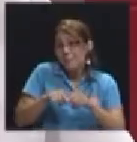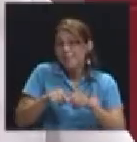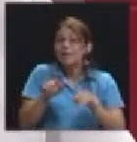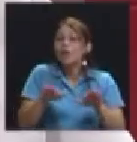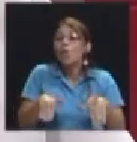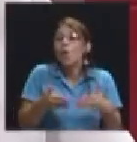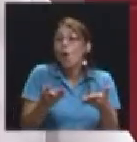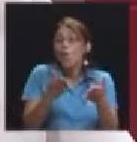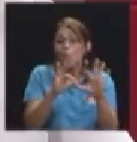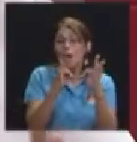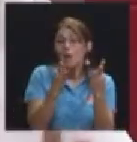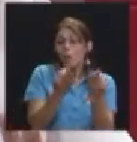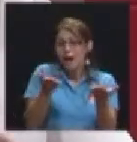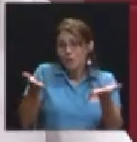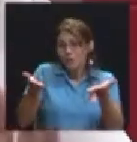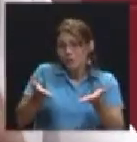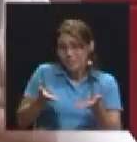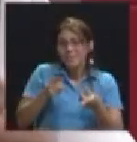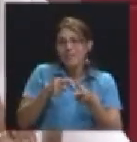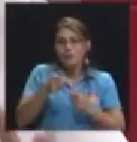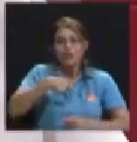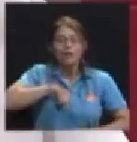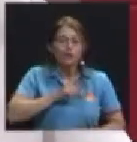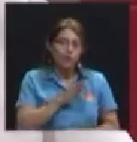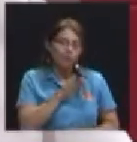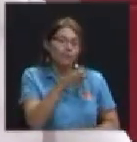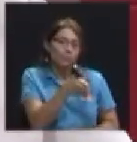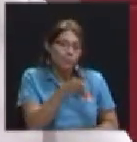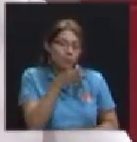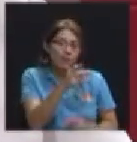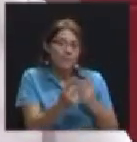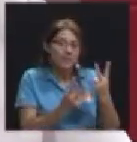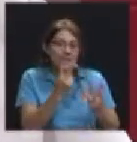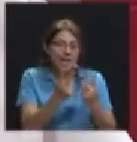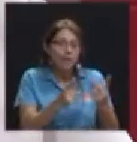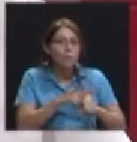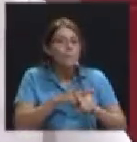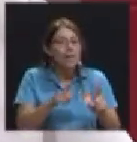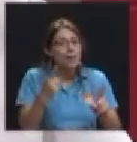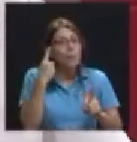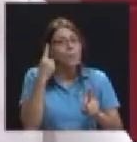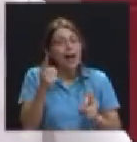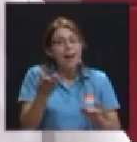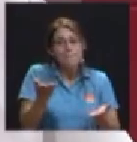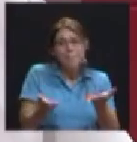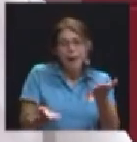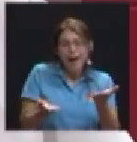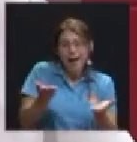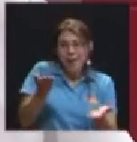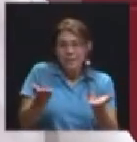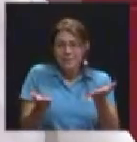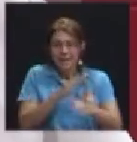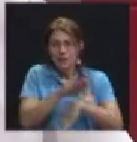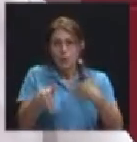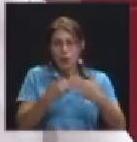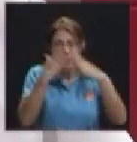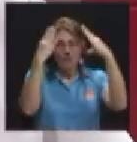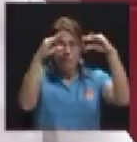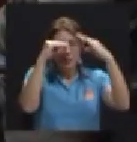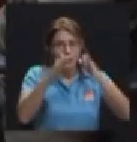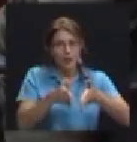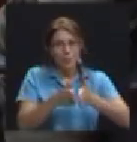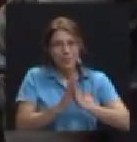estar visitándolo, ¿verdad? Pero para poder balancear esa carga de información que le pedimos al hogar. Qué